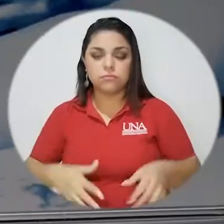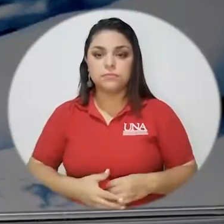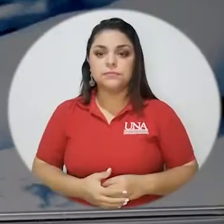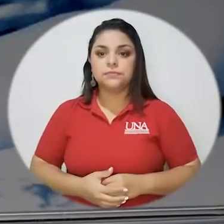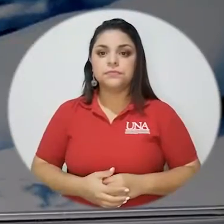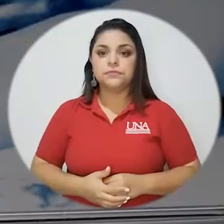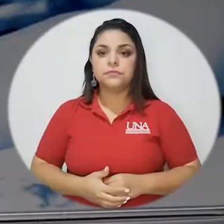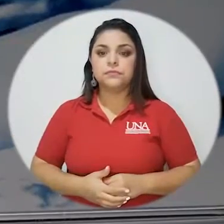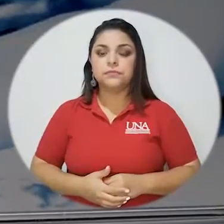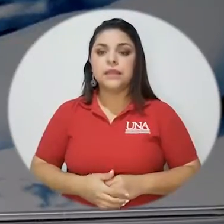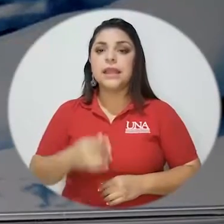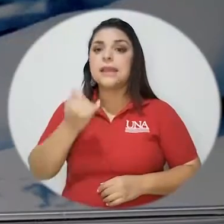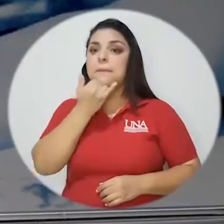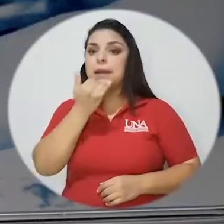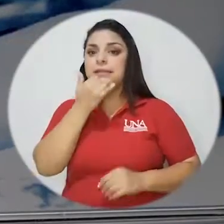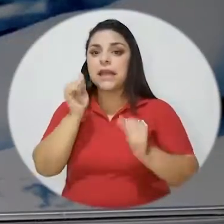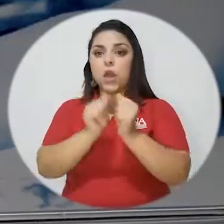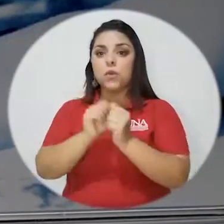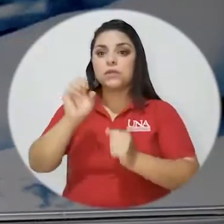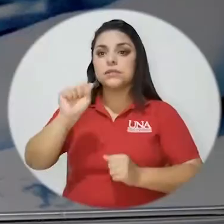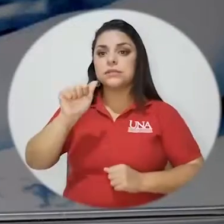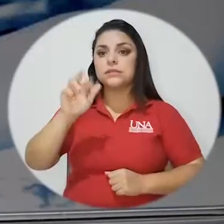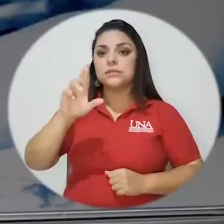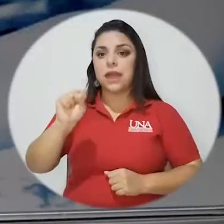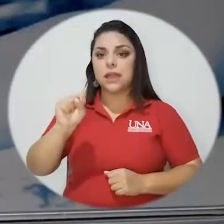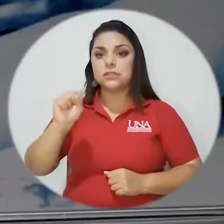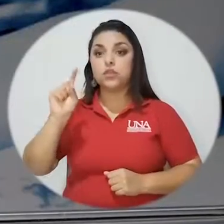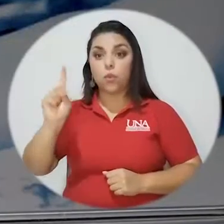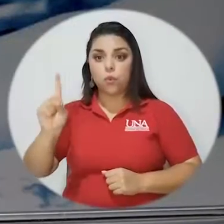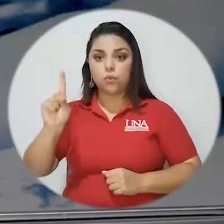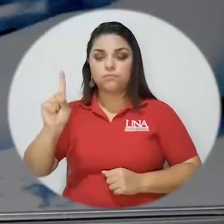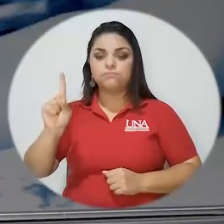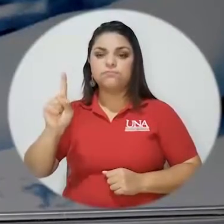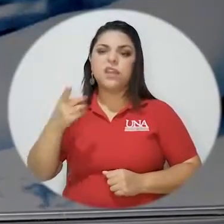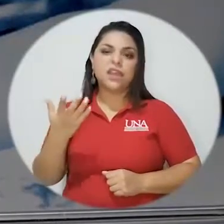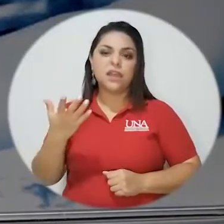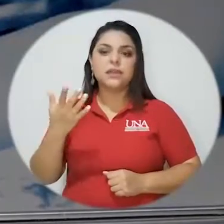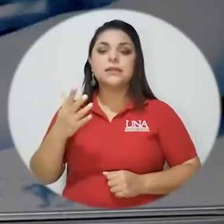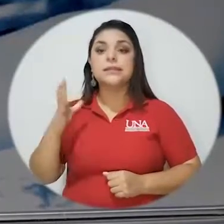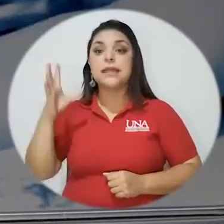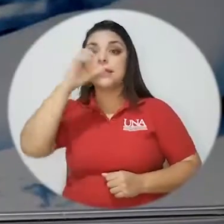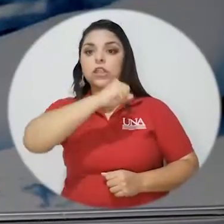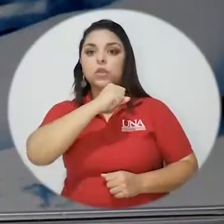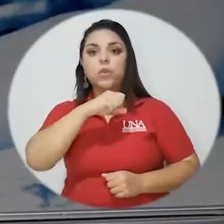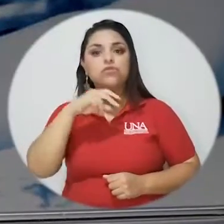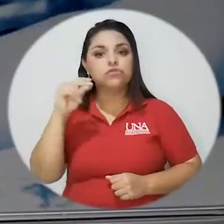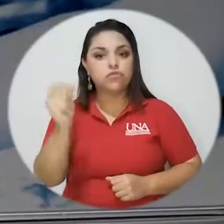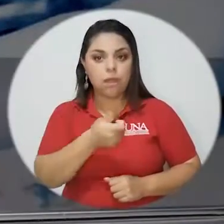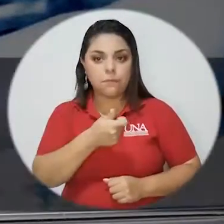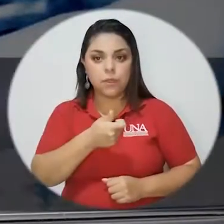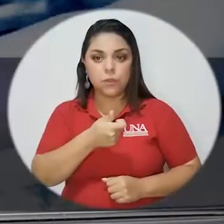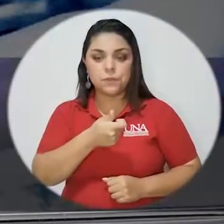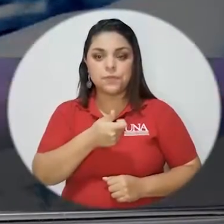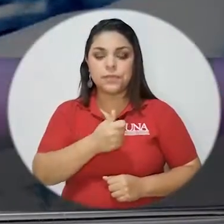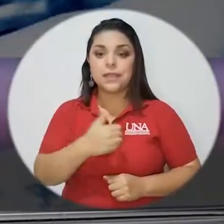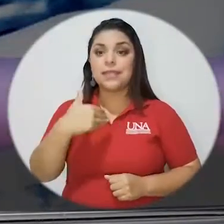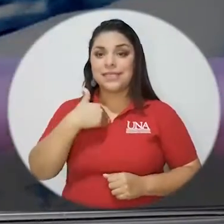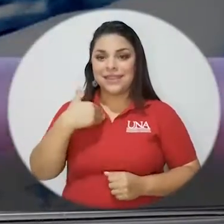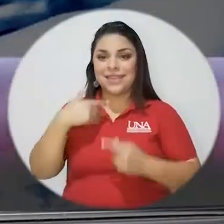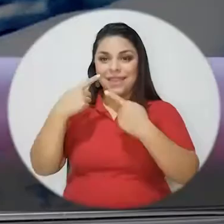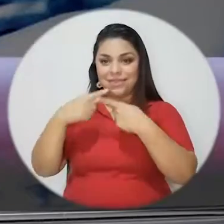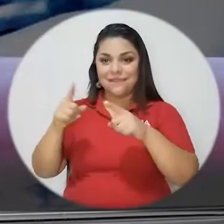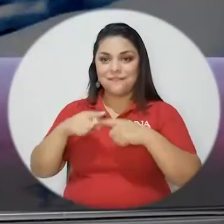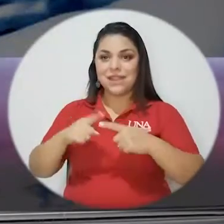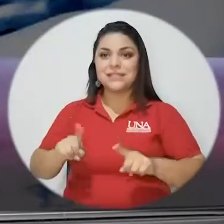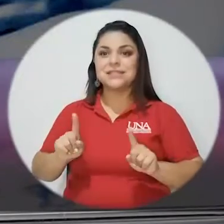Ahora, lo que sucede con SARS-1 básicamente es que se detectó, digámoslo así, rápidamente, tenía diferencias en